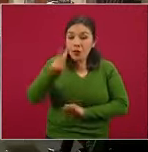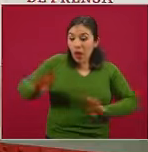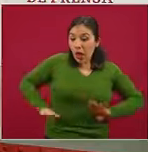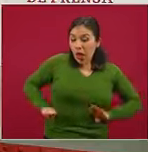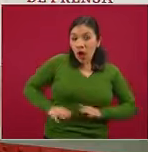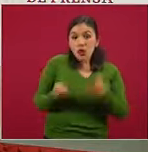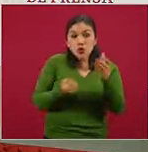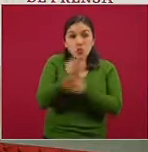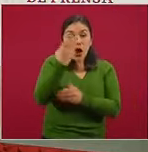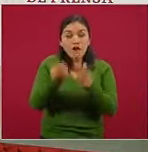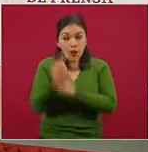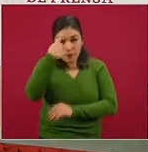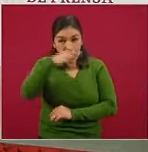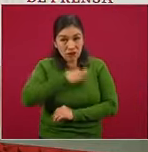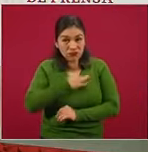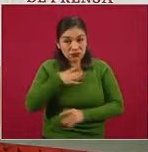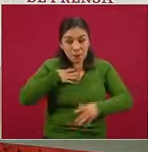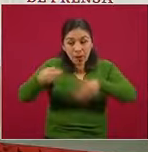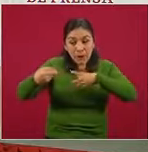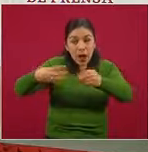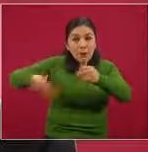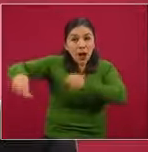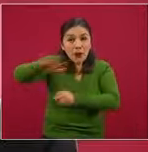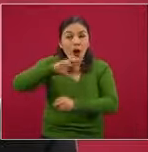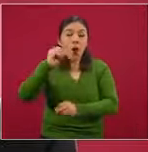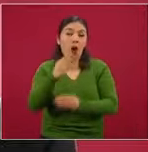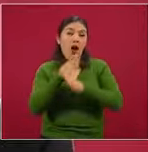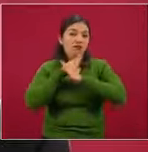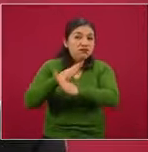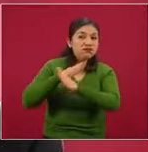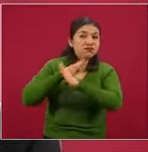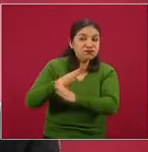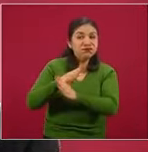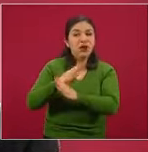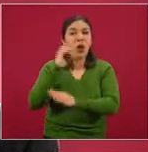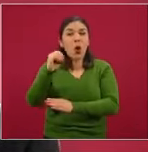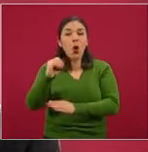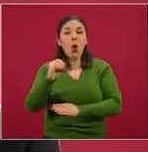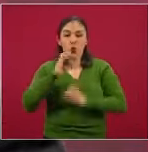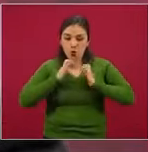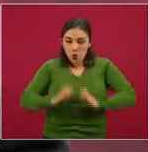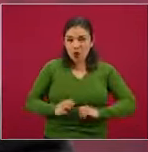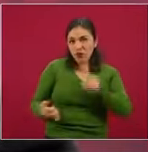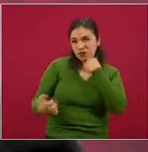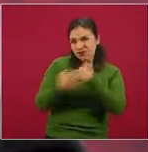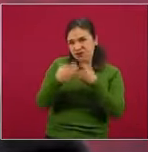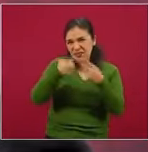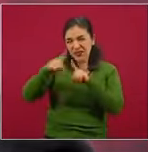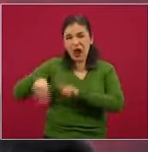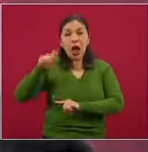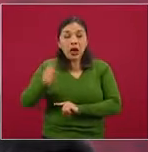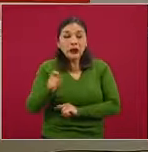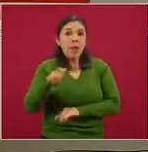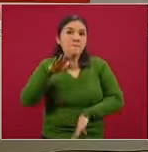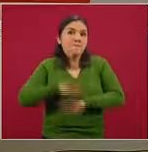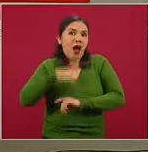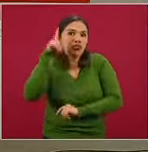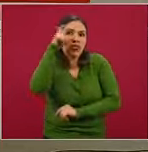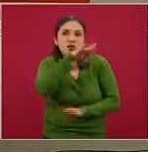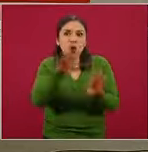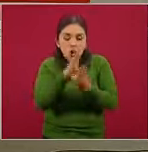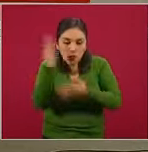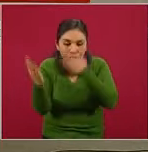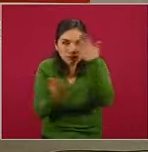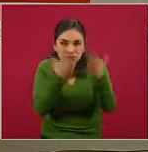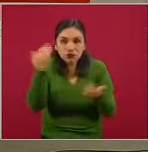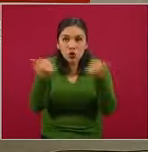propiedades de virulencia, de transmisibilidad, de resistencia o de evasión del sistema inmune es algo más complejo de establecer a